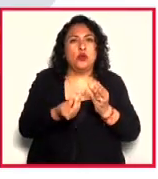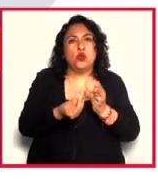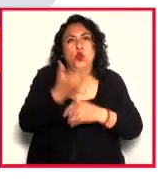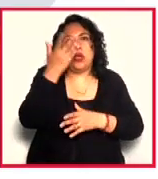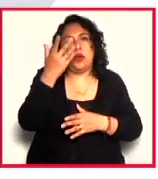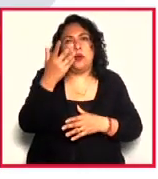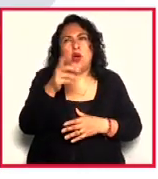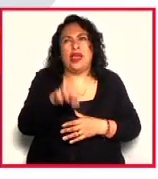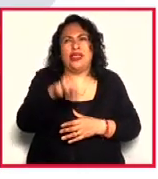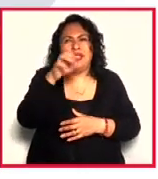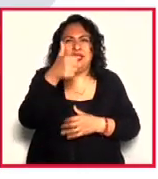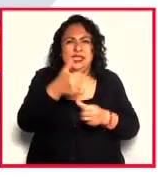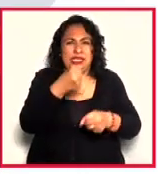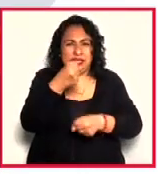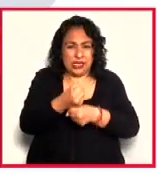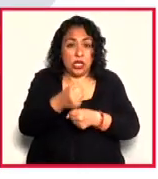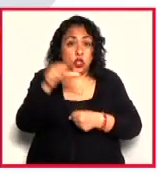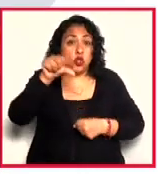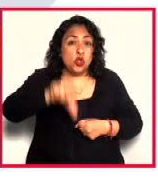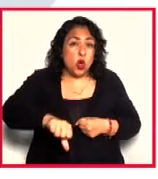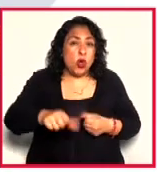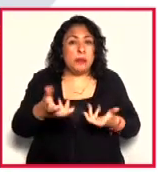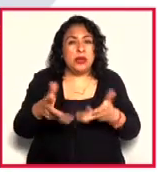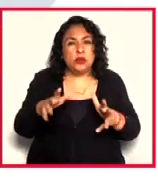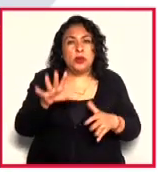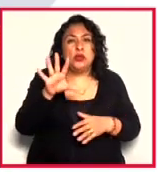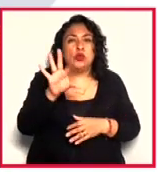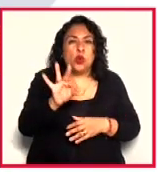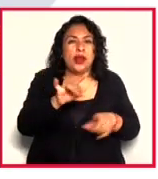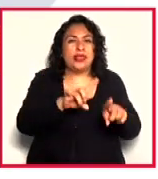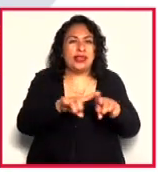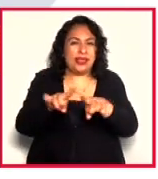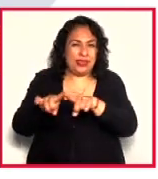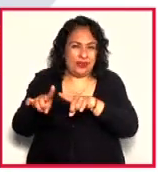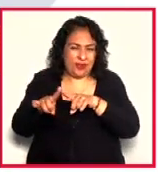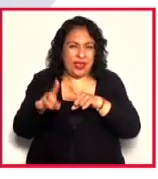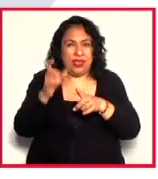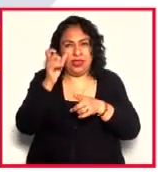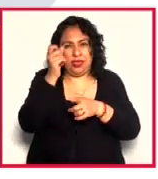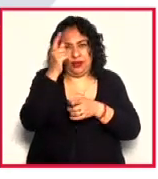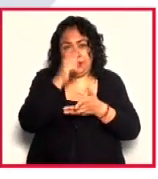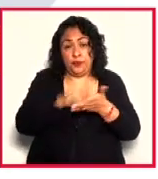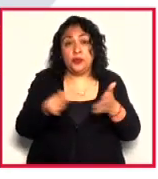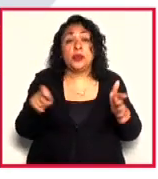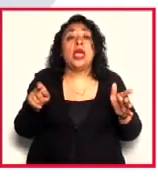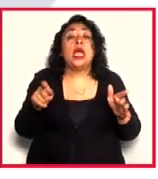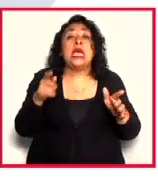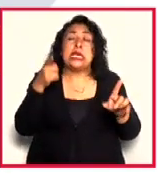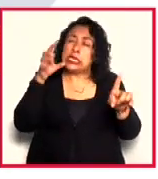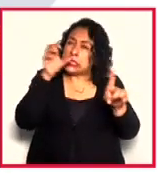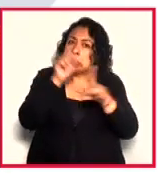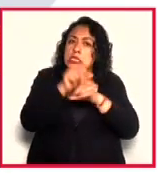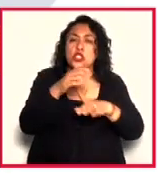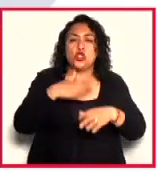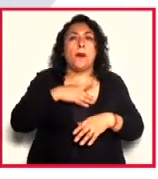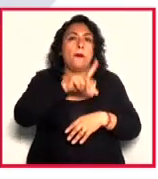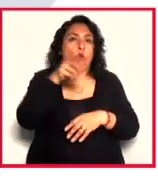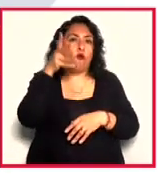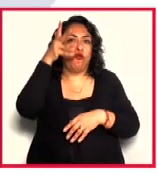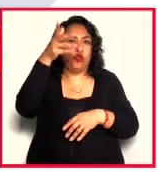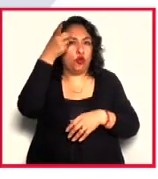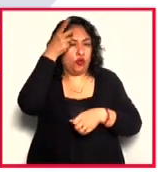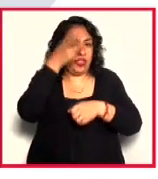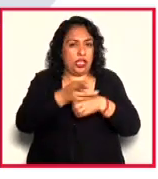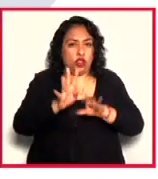los 6 años. Hoy tiene alrededor de 40 piezas de su autoría. Su meta es poder ser director de orquesta, estudiar